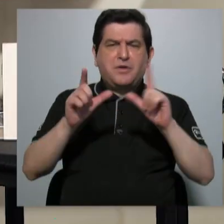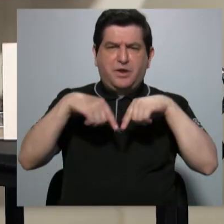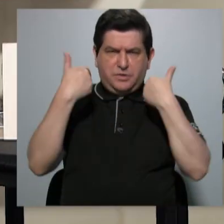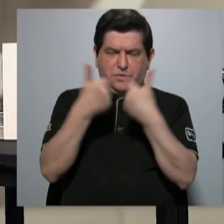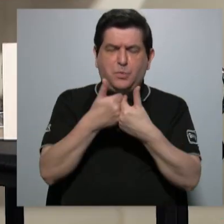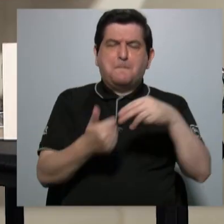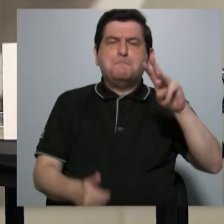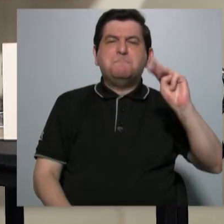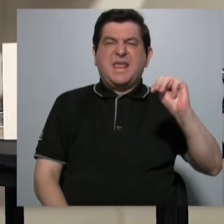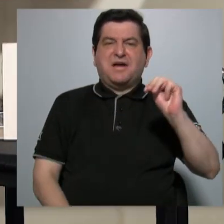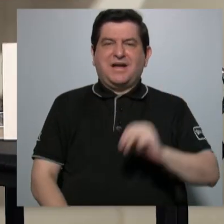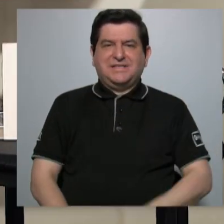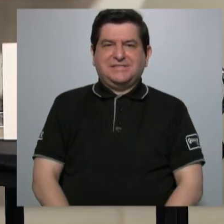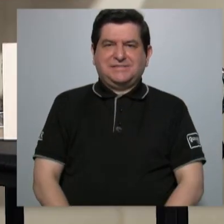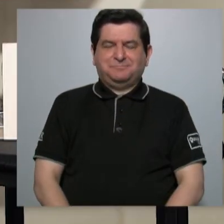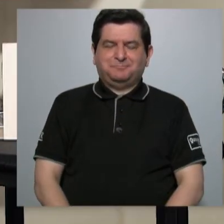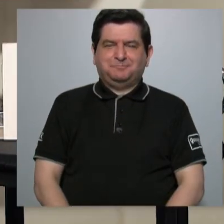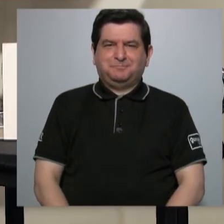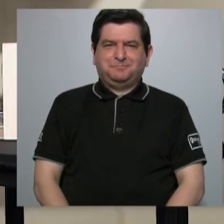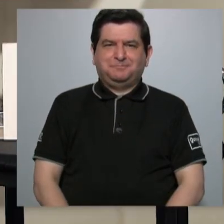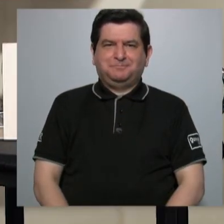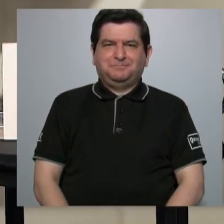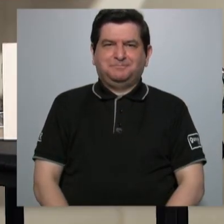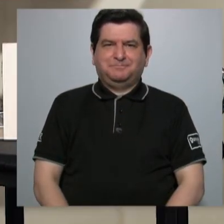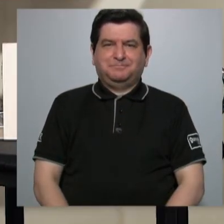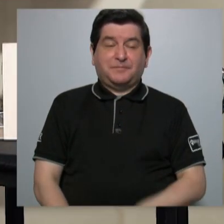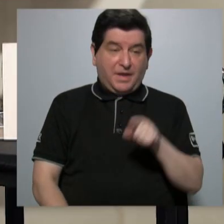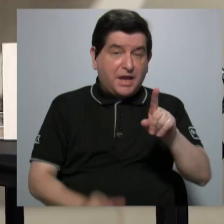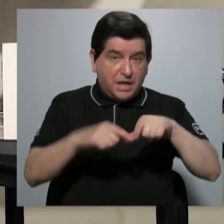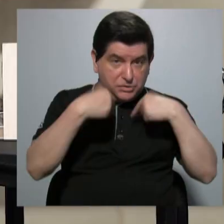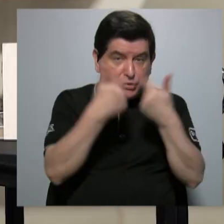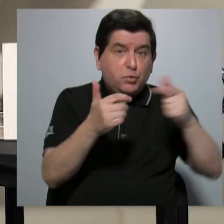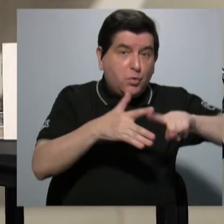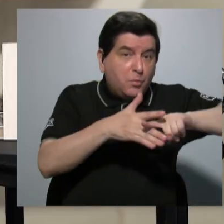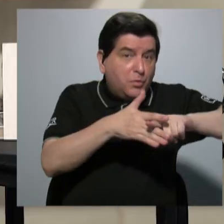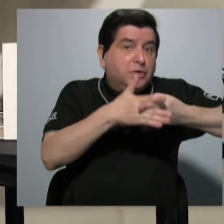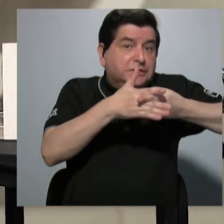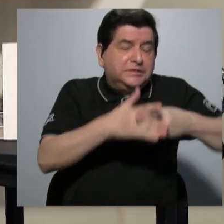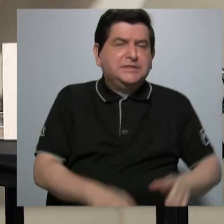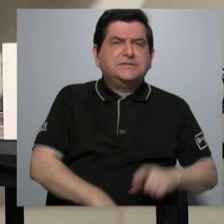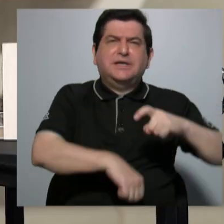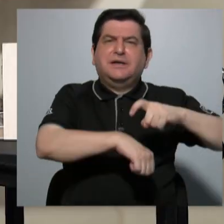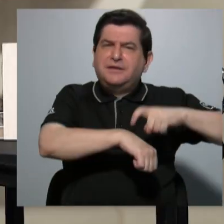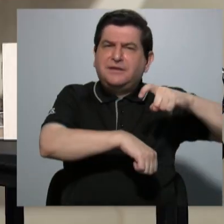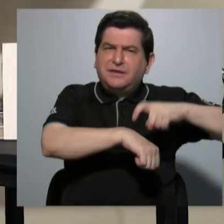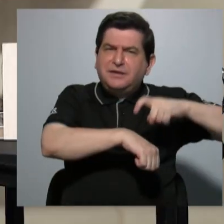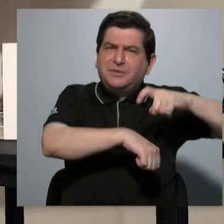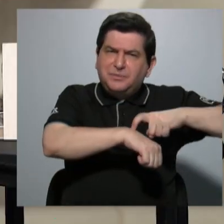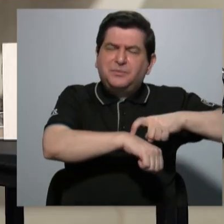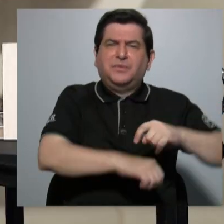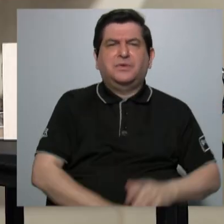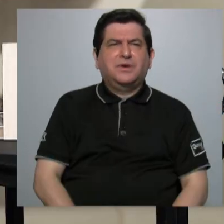Quinteto Miravalles. El quinteto nace en una época